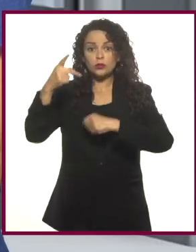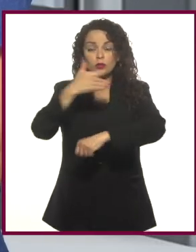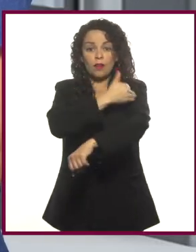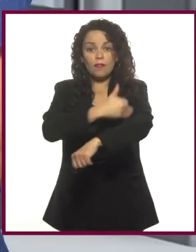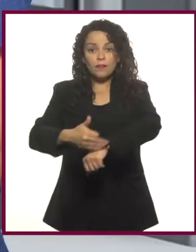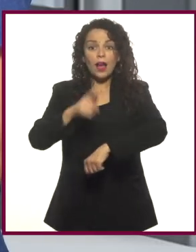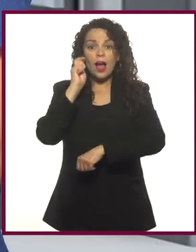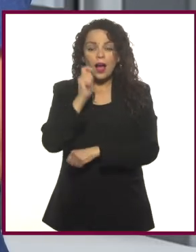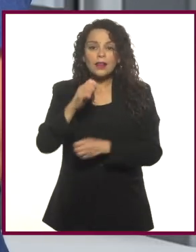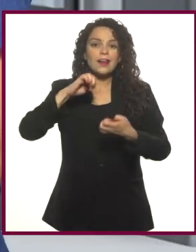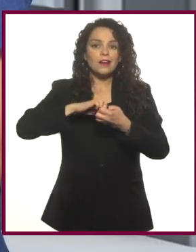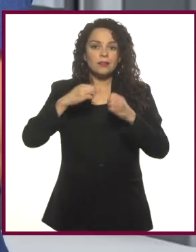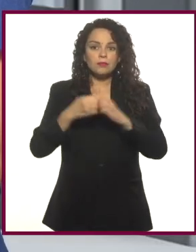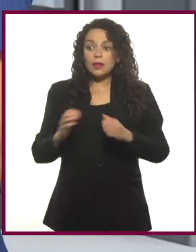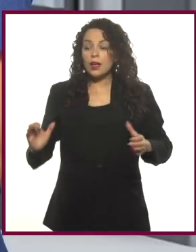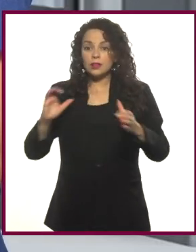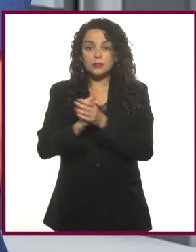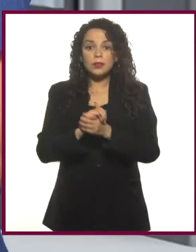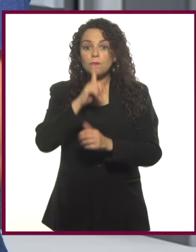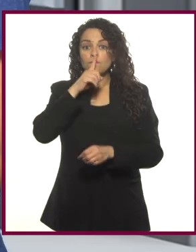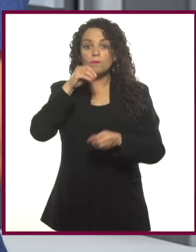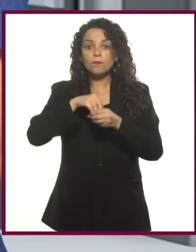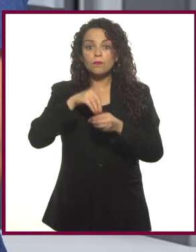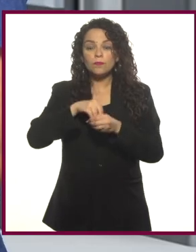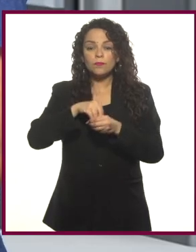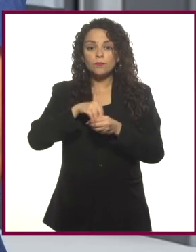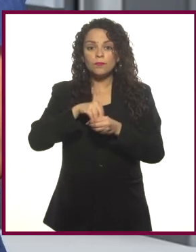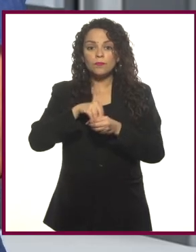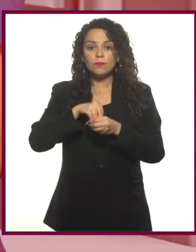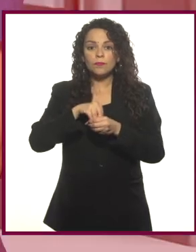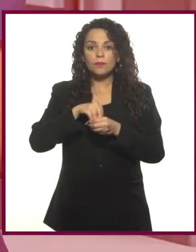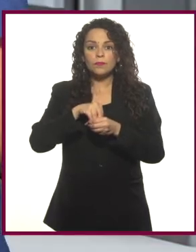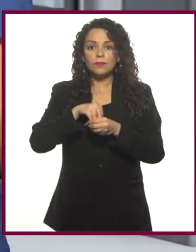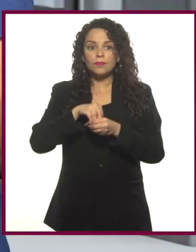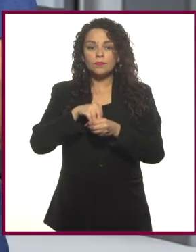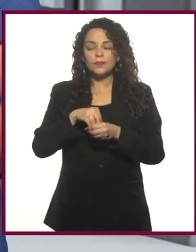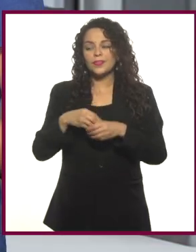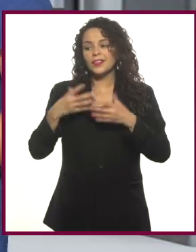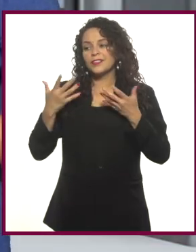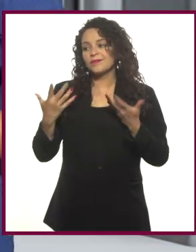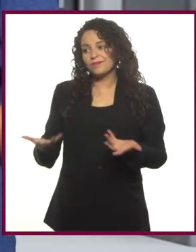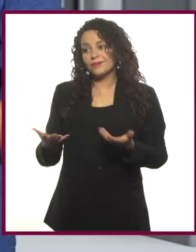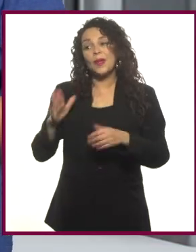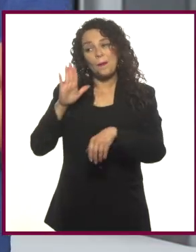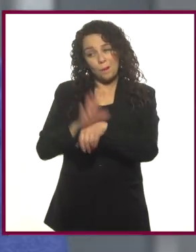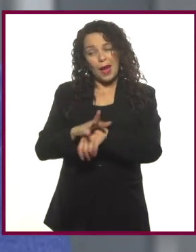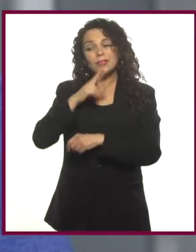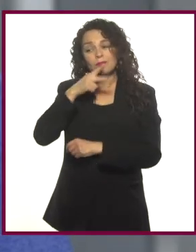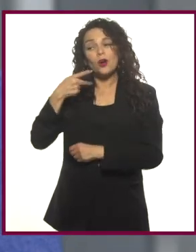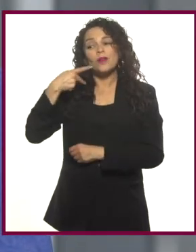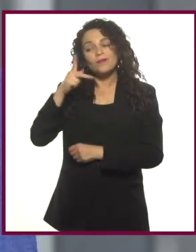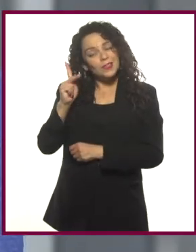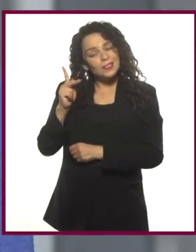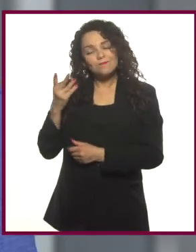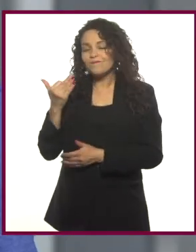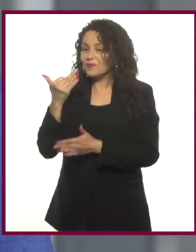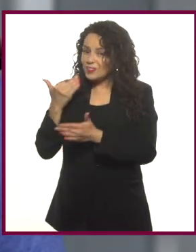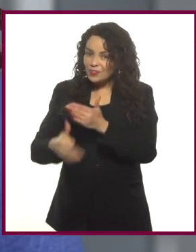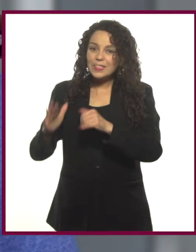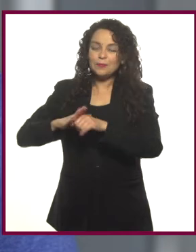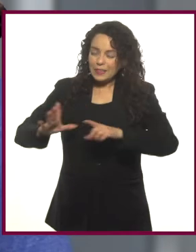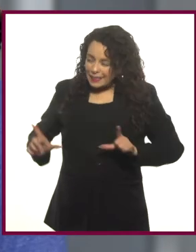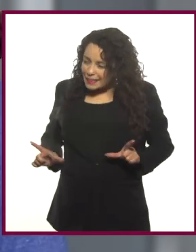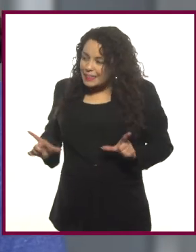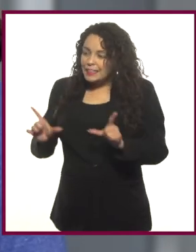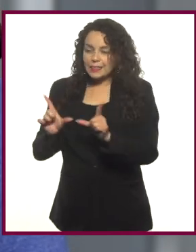saben que sus familias son totalmente opuestas. Se casan en secreto al día siguiente de... Ups. Mucho mejor, pero todavía